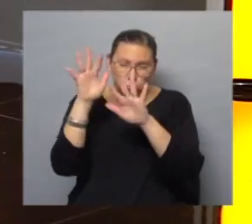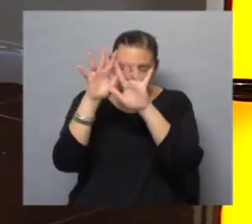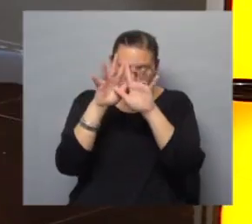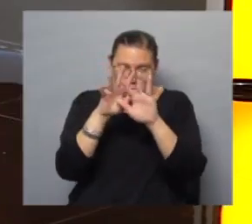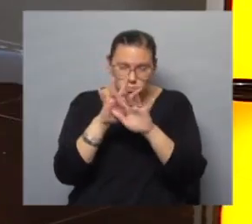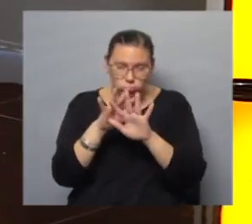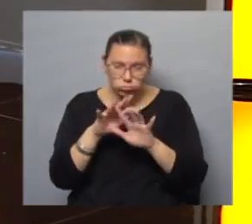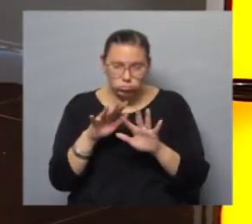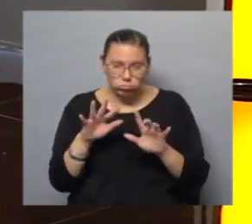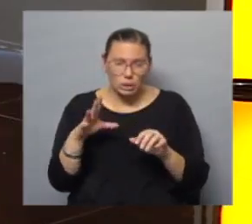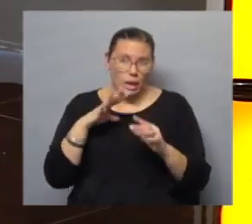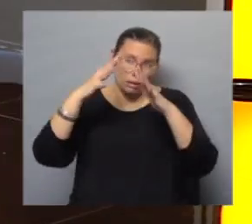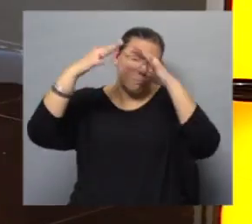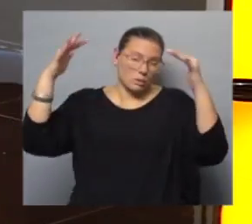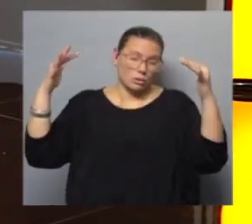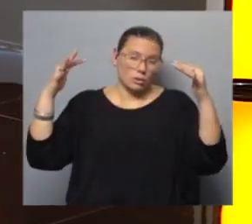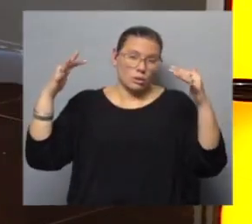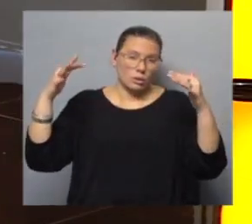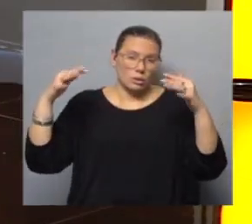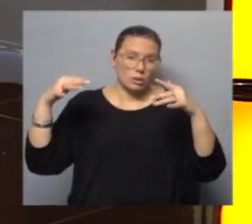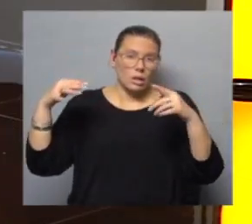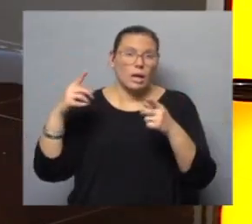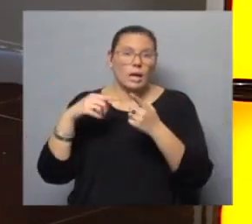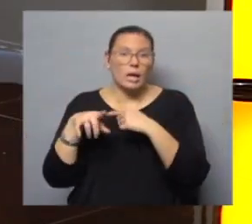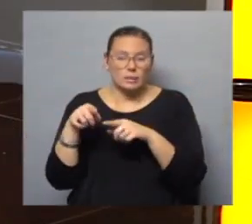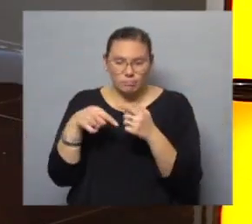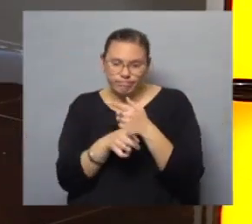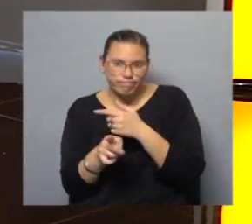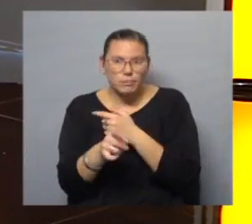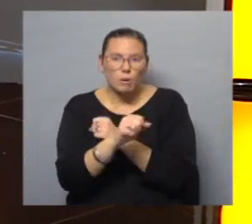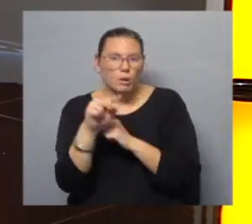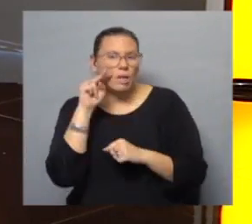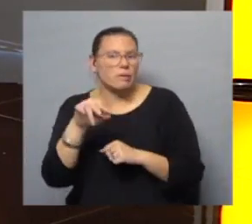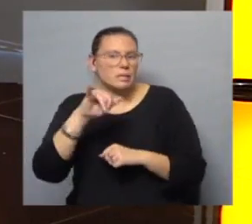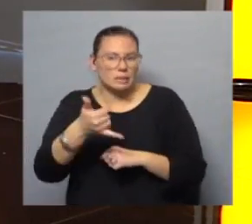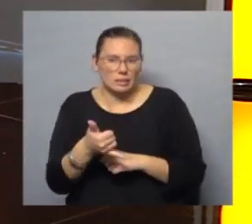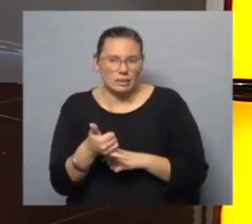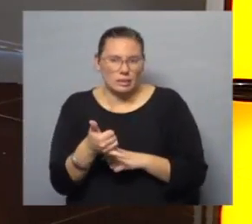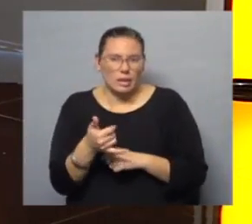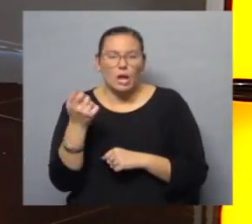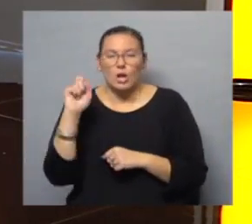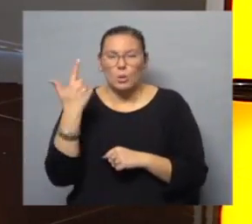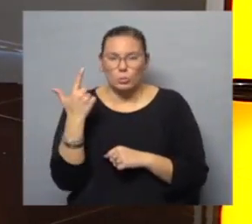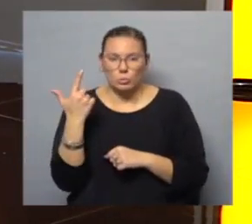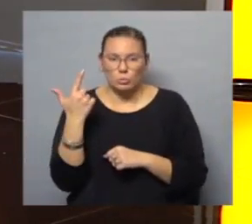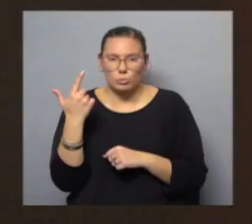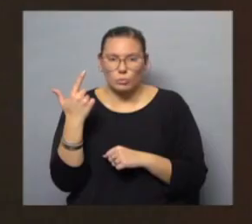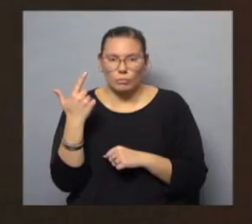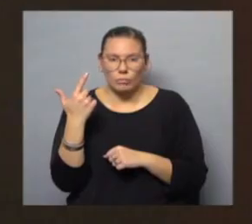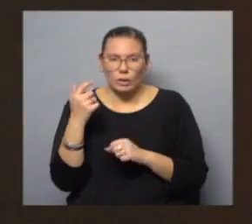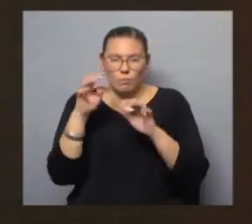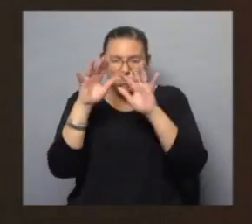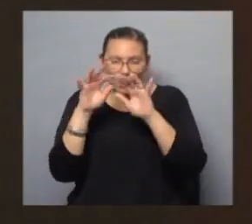que está presente en el espacio. Y bueno, en esa longitud de onda uno puede observar esa luz, esa luz, digamos, el polvo es